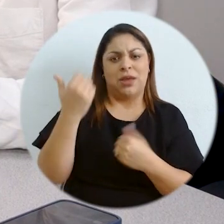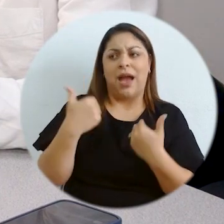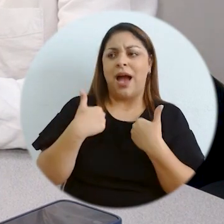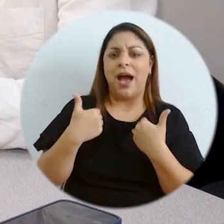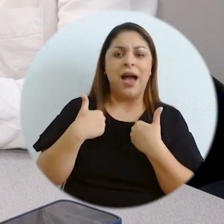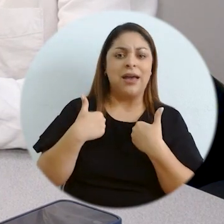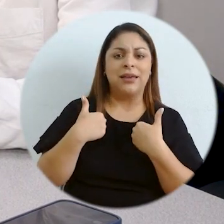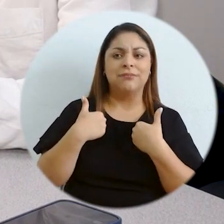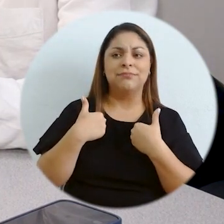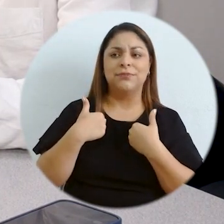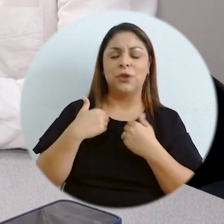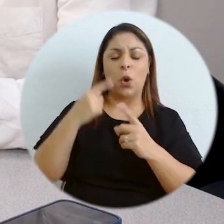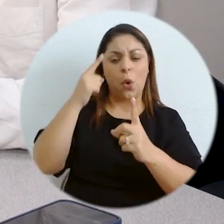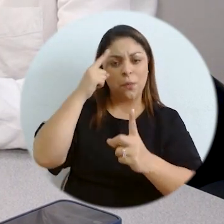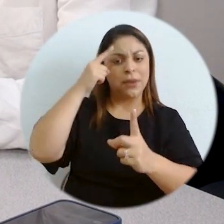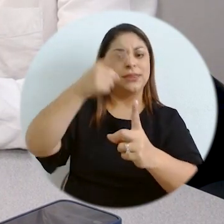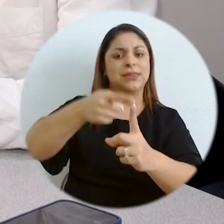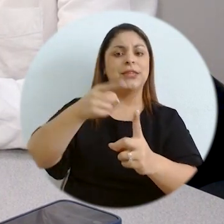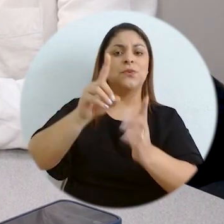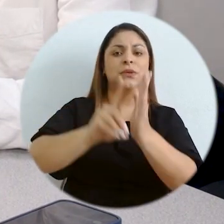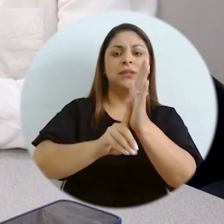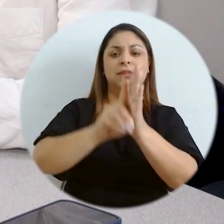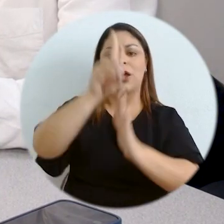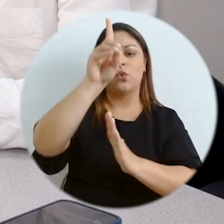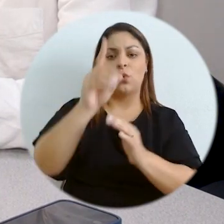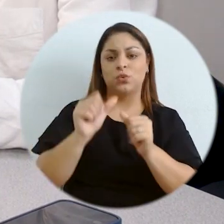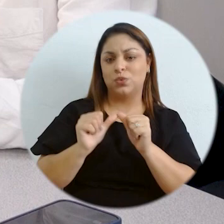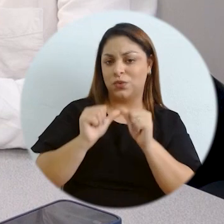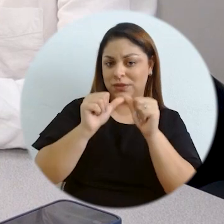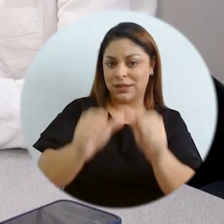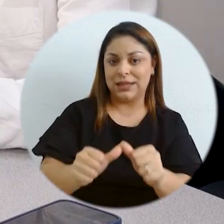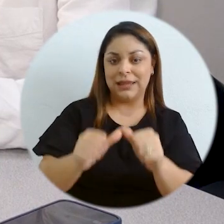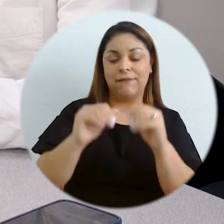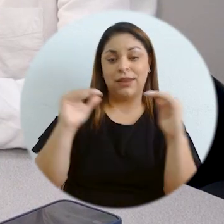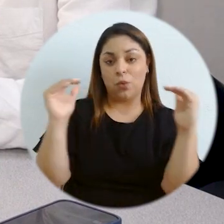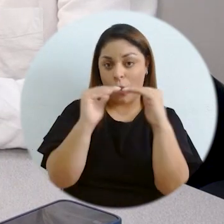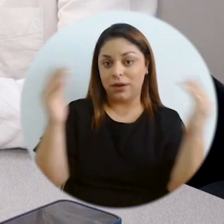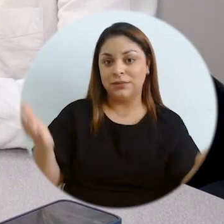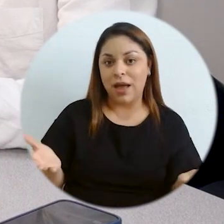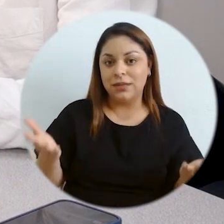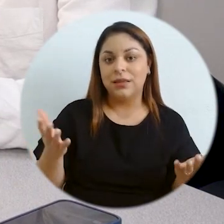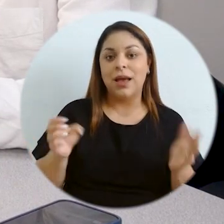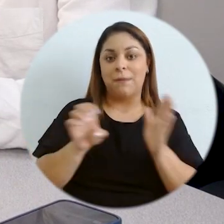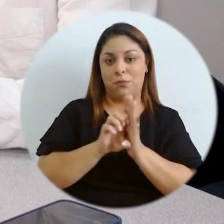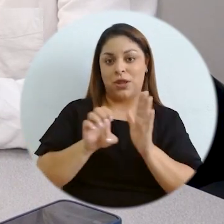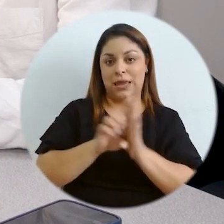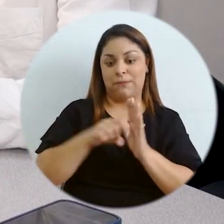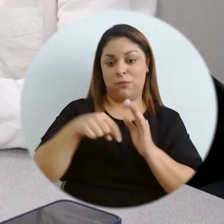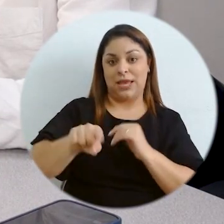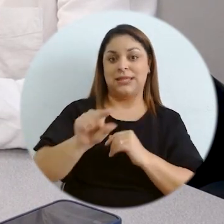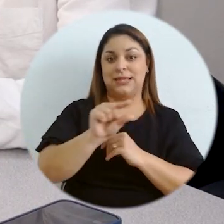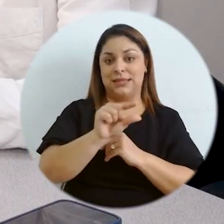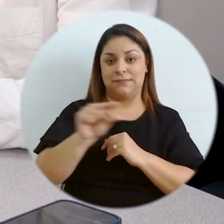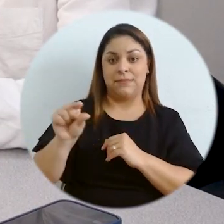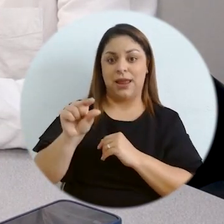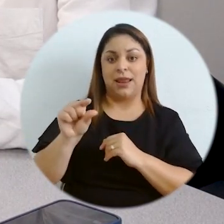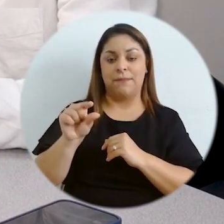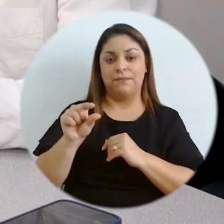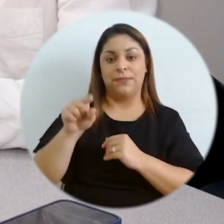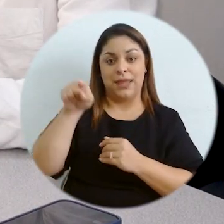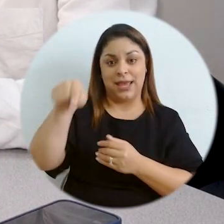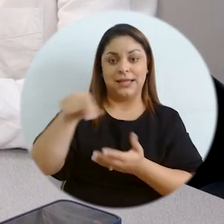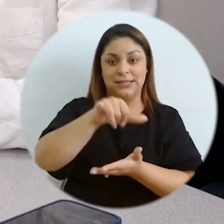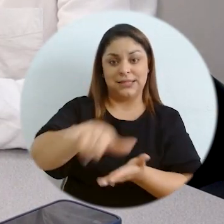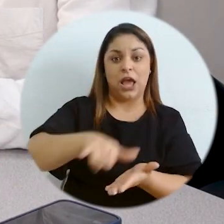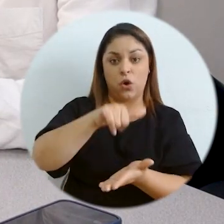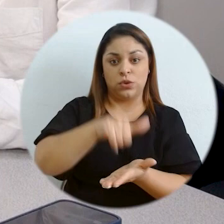cuestiones tan loables, ¿no? Como objetivos de desarrollo sostenible, igualdad. Por ejemplo, este fin de semana es el orgullo